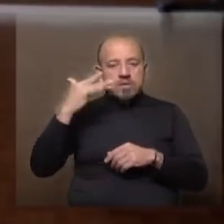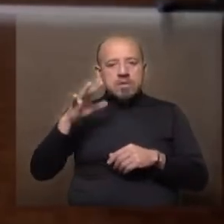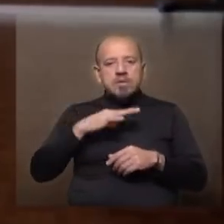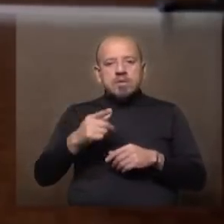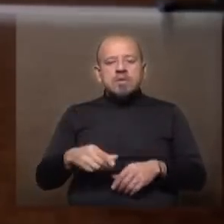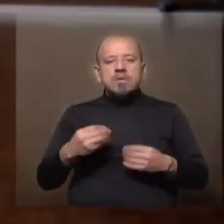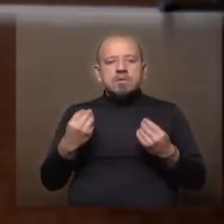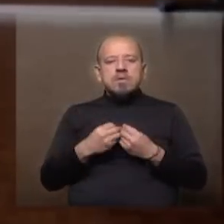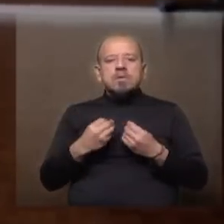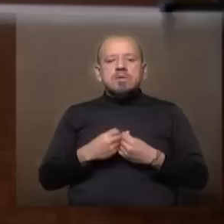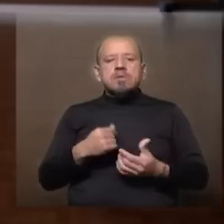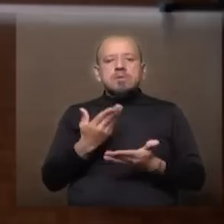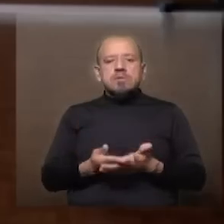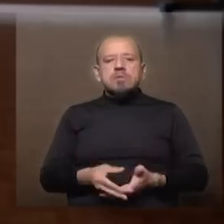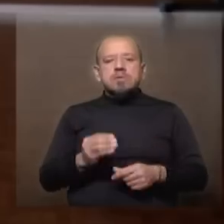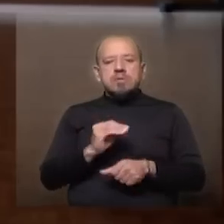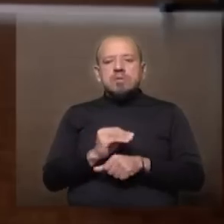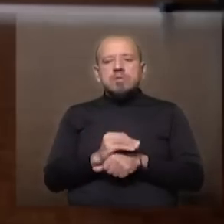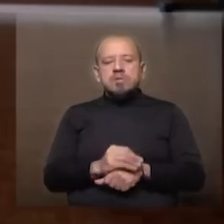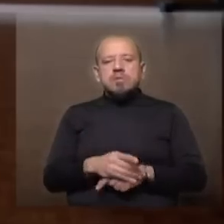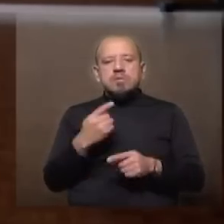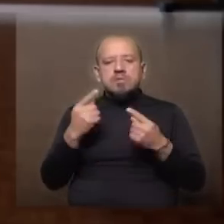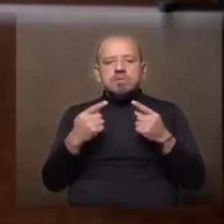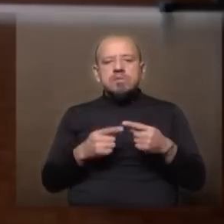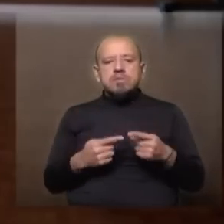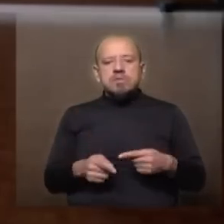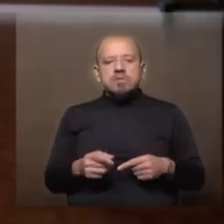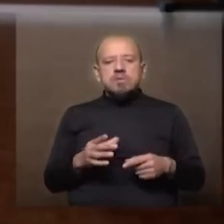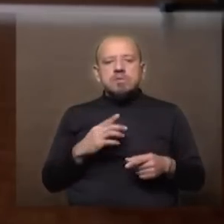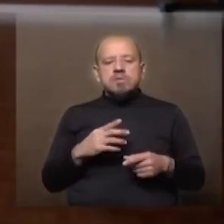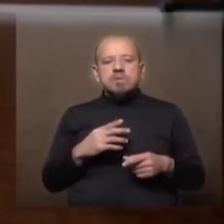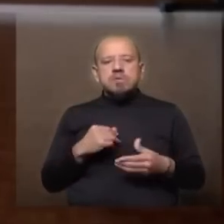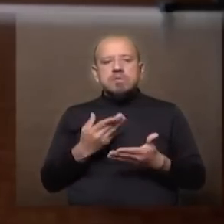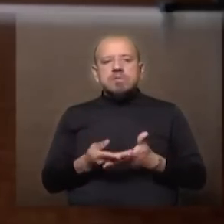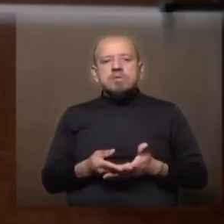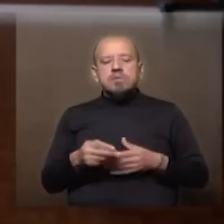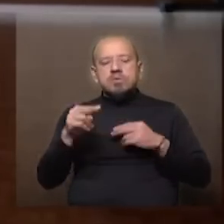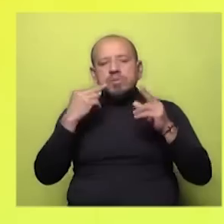sinfín de propuestas culturales de distintas disciplinas tenemos propuestas